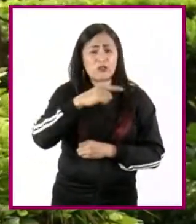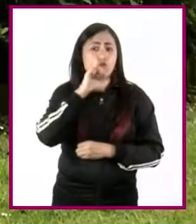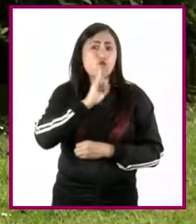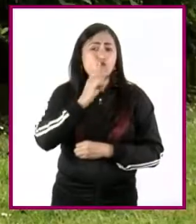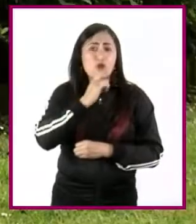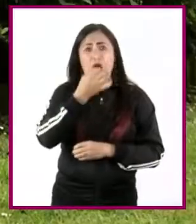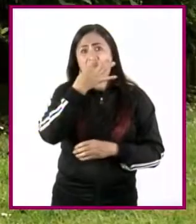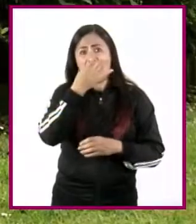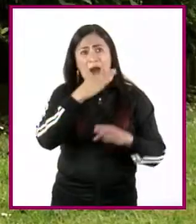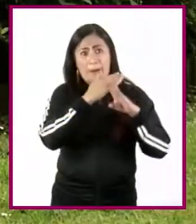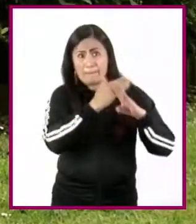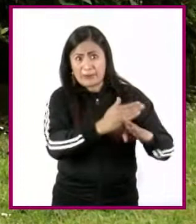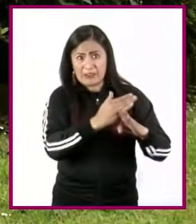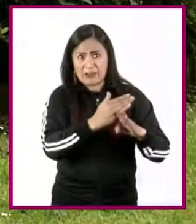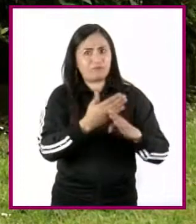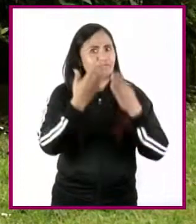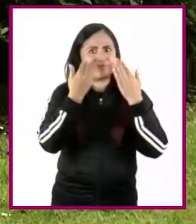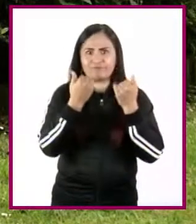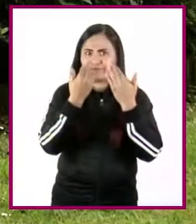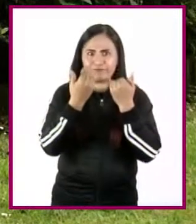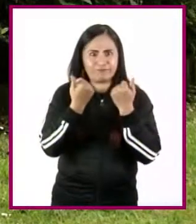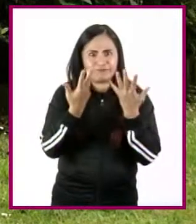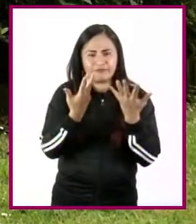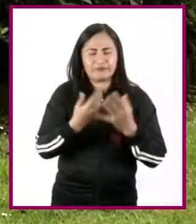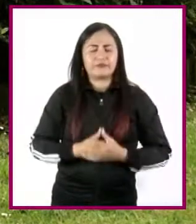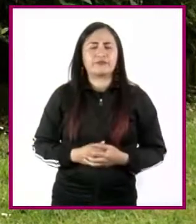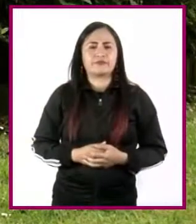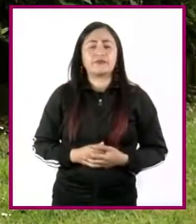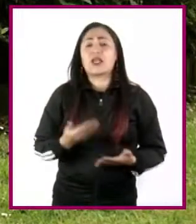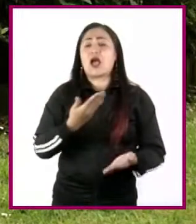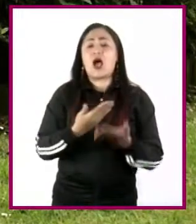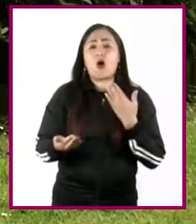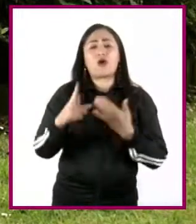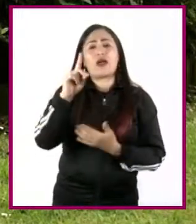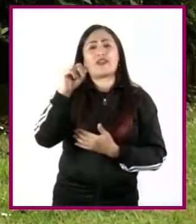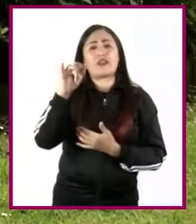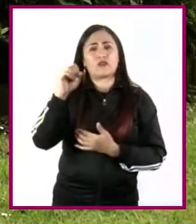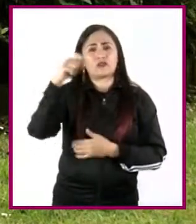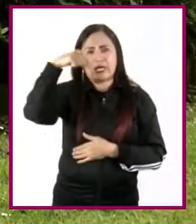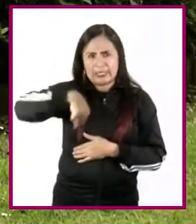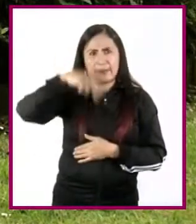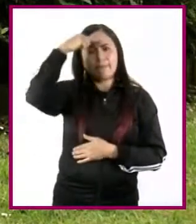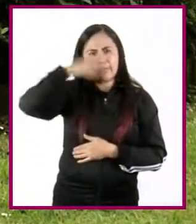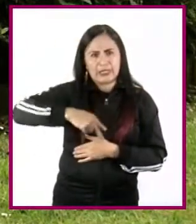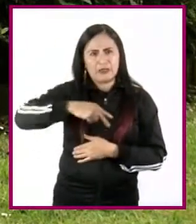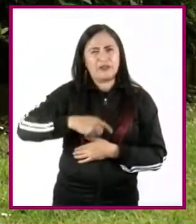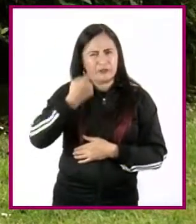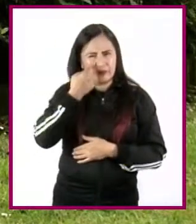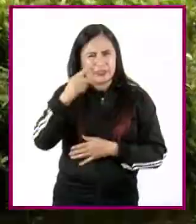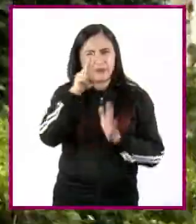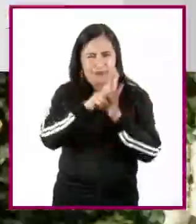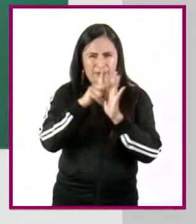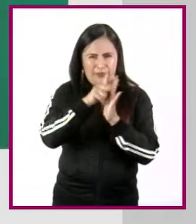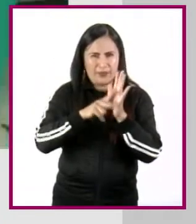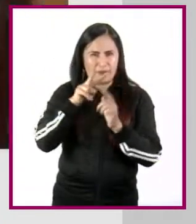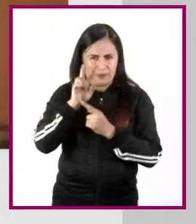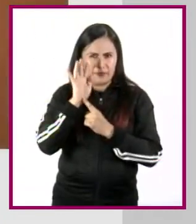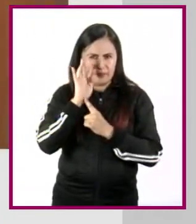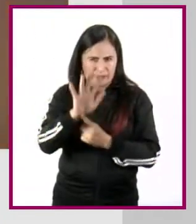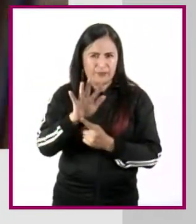anticonceptivos. Pero toca ahora ver las cifras que atañen a México. Veamos la siguiente cápsula.